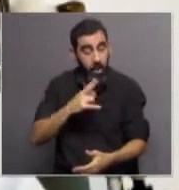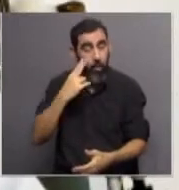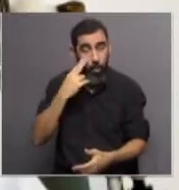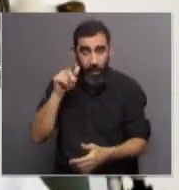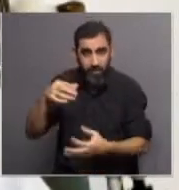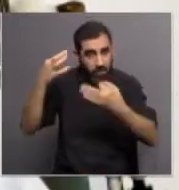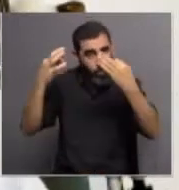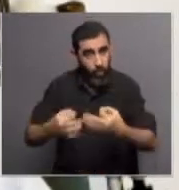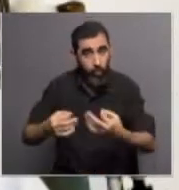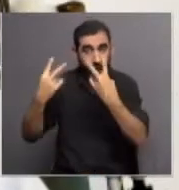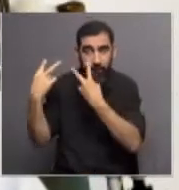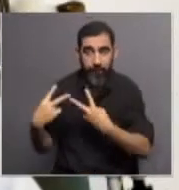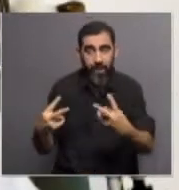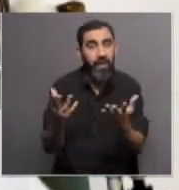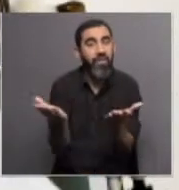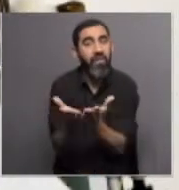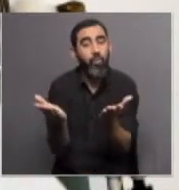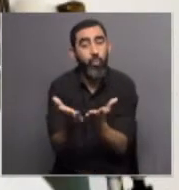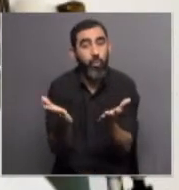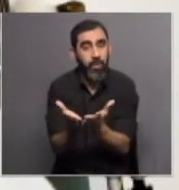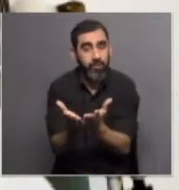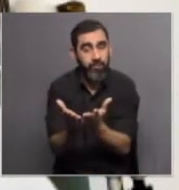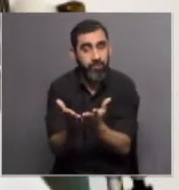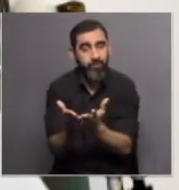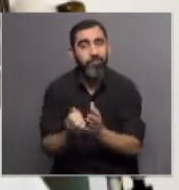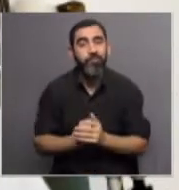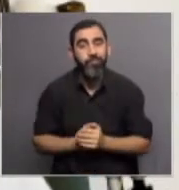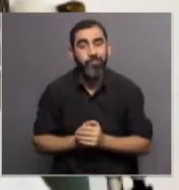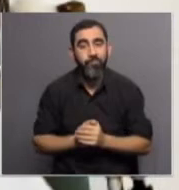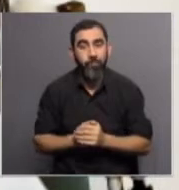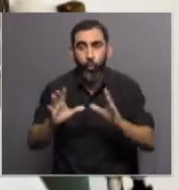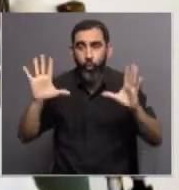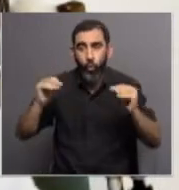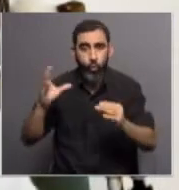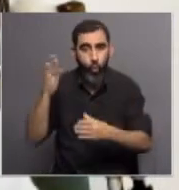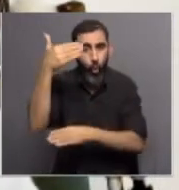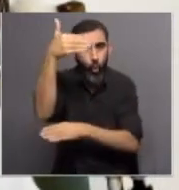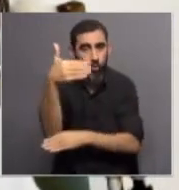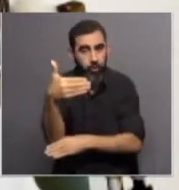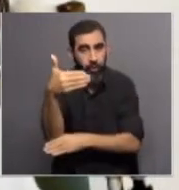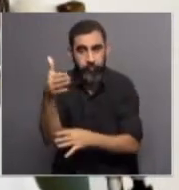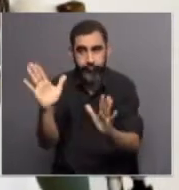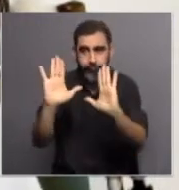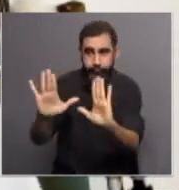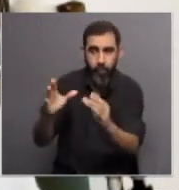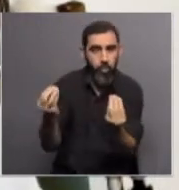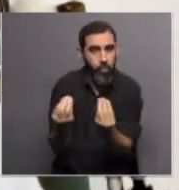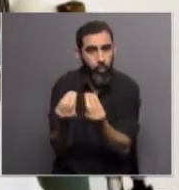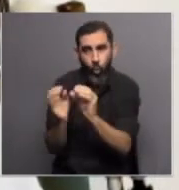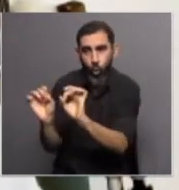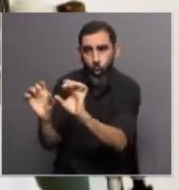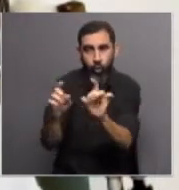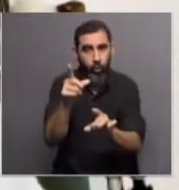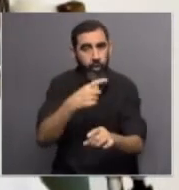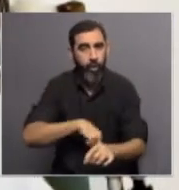sentido, justamente viajes estudiantiles, creo que los pusieron todos en un hotel porque hubo un brote bastante grande de casos de